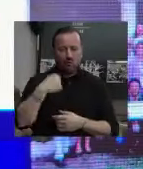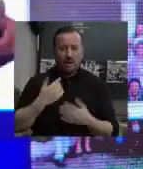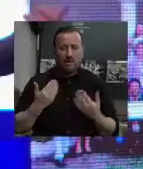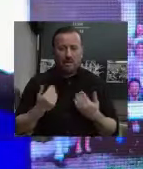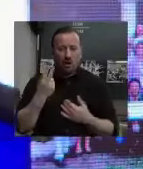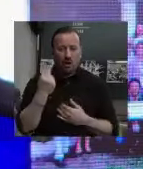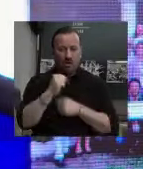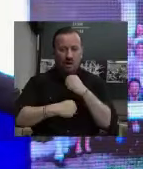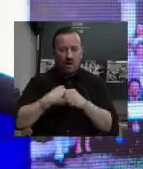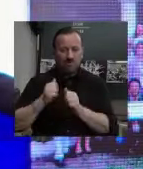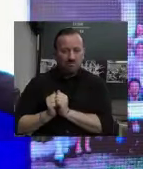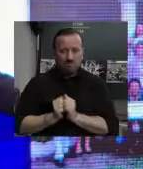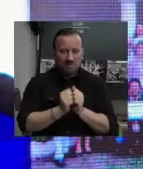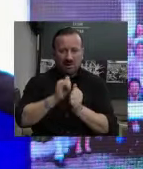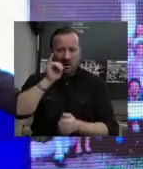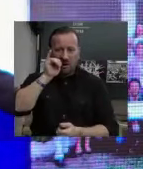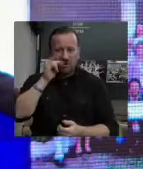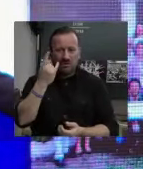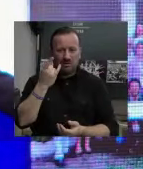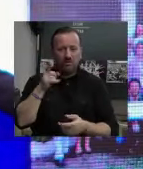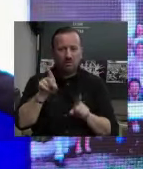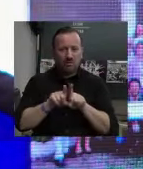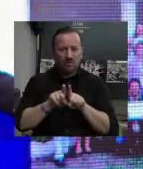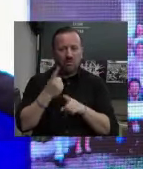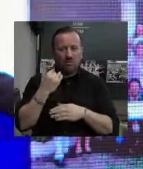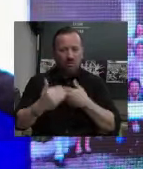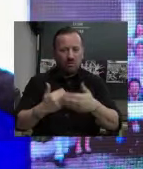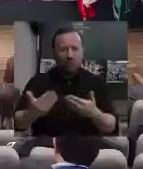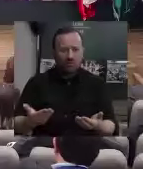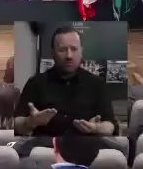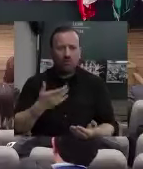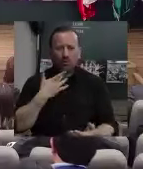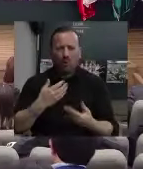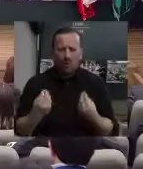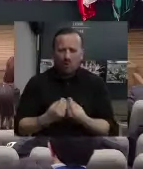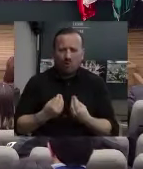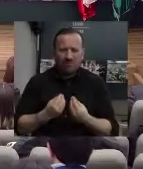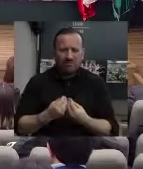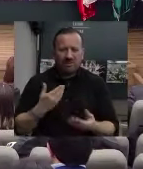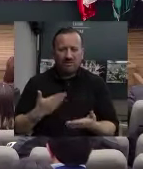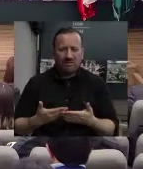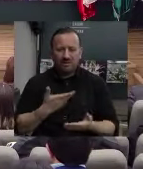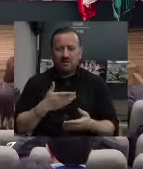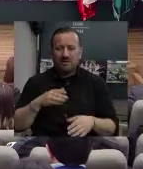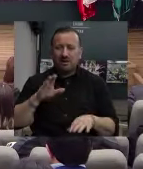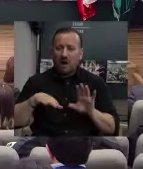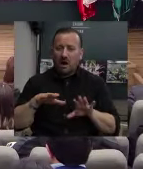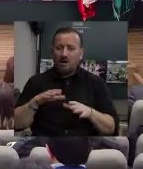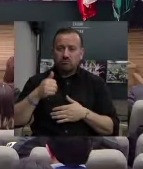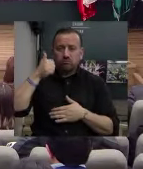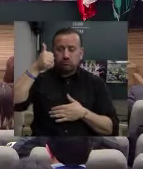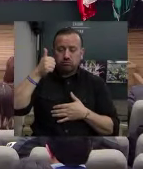años para que me acompañara a Italia en uno de los procesos porque muchas veces la alta dirección patrocina pero